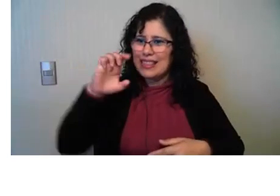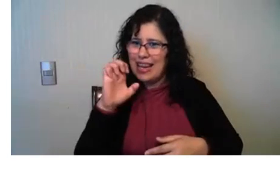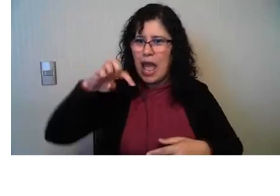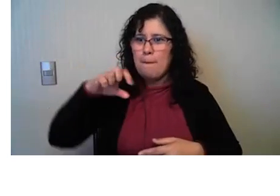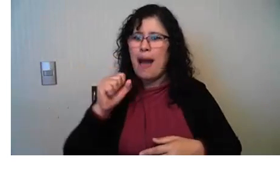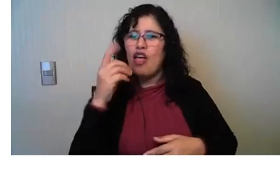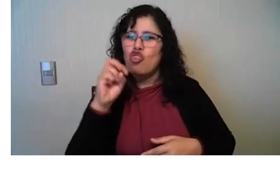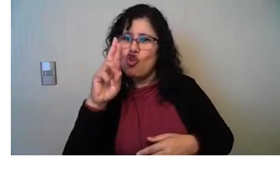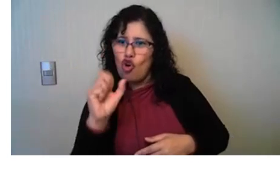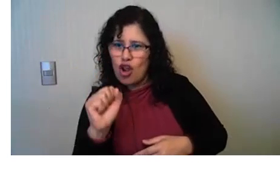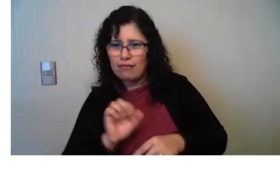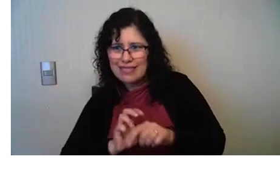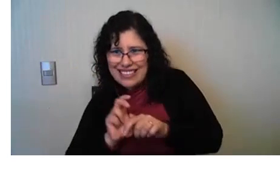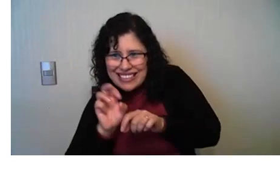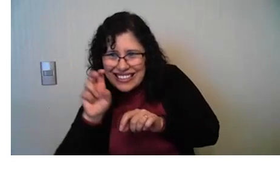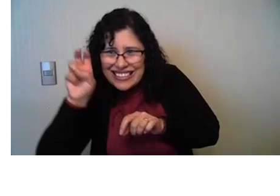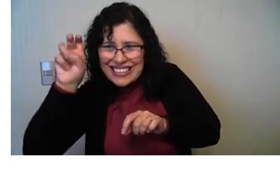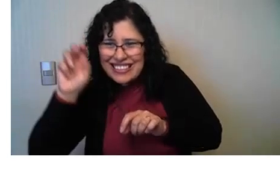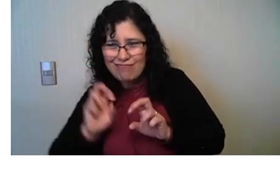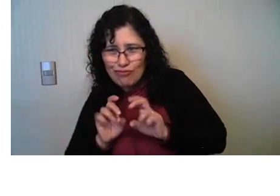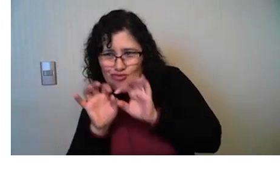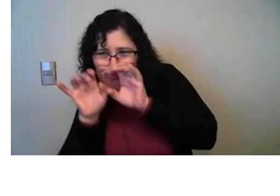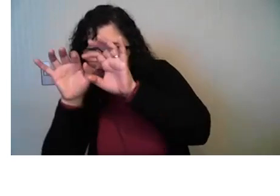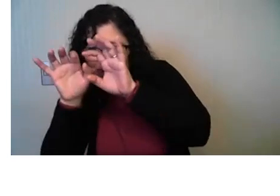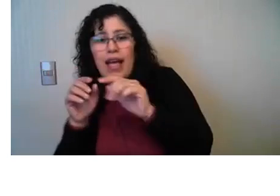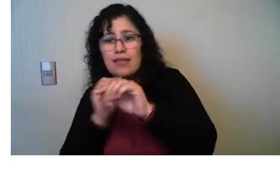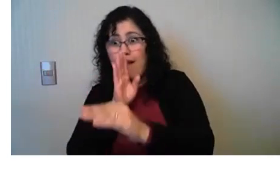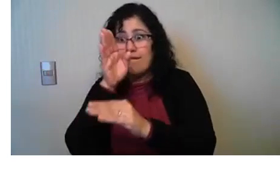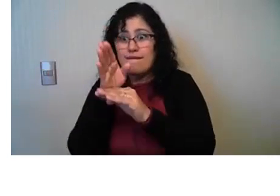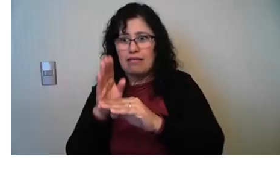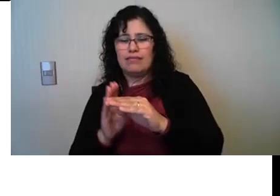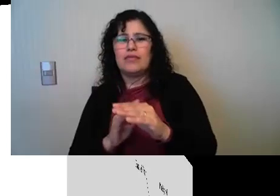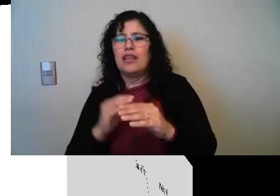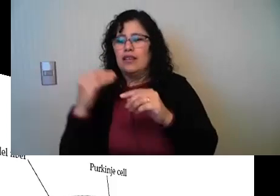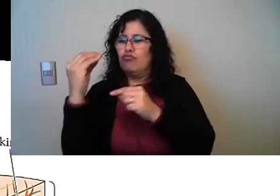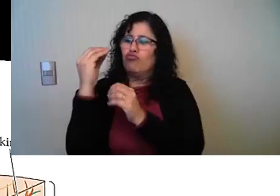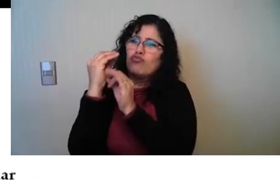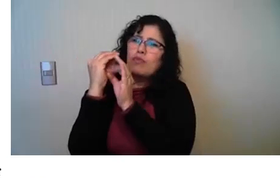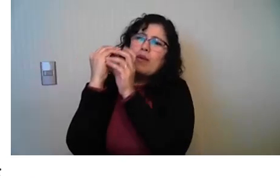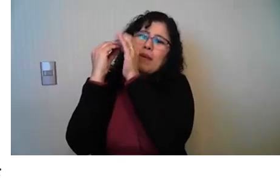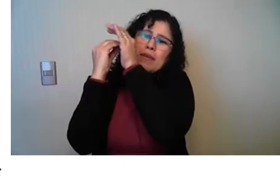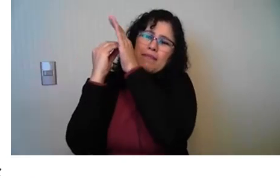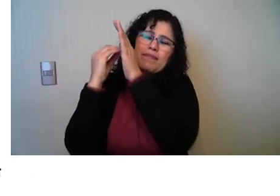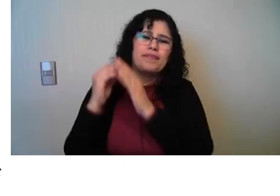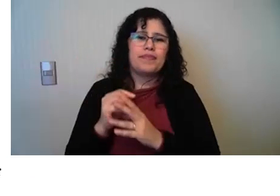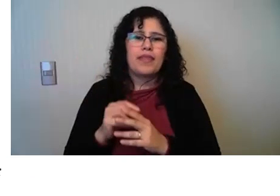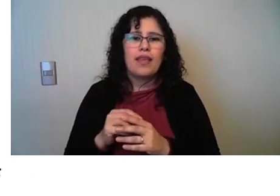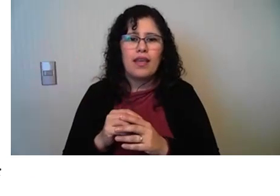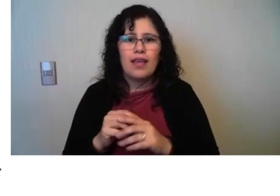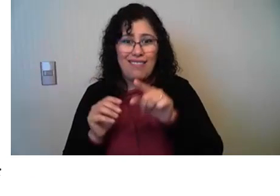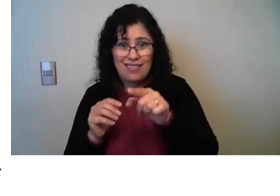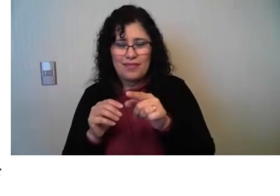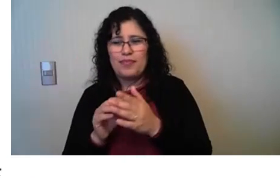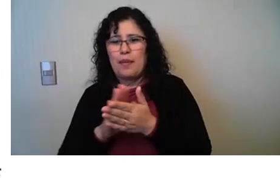¿ya?, que llegan hasta las capas más superficiales, y lo vamos a ver en la próxima imagen. Esta es una